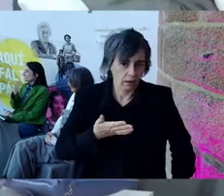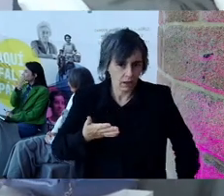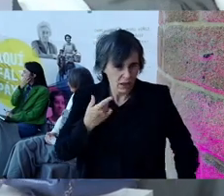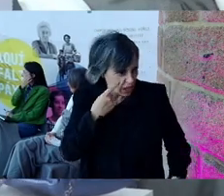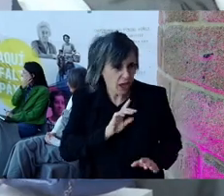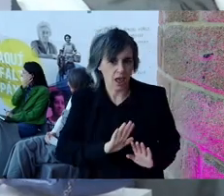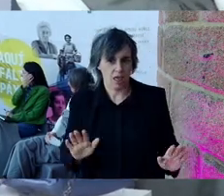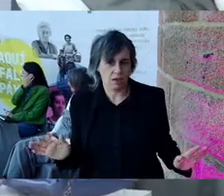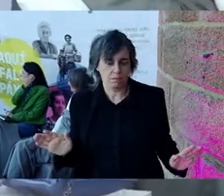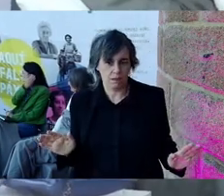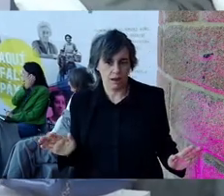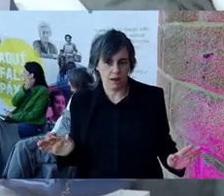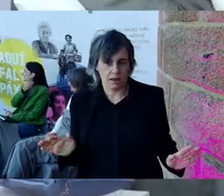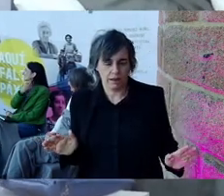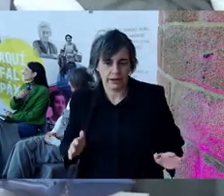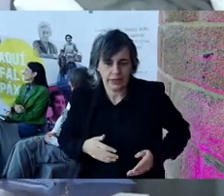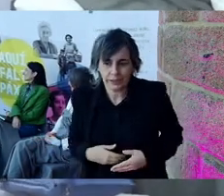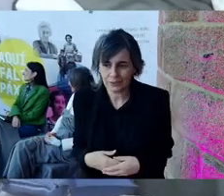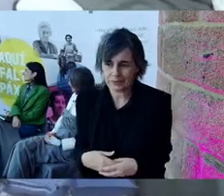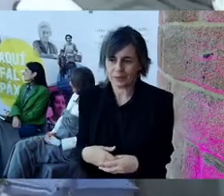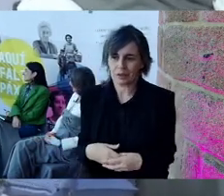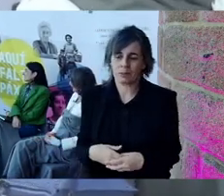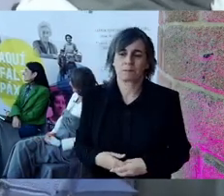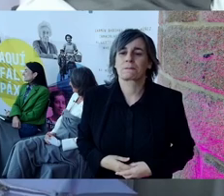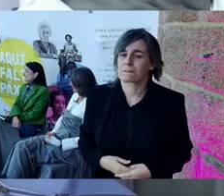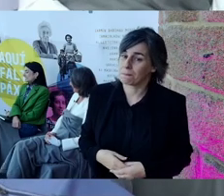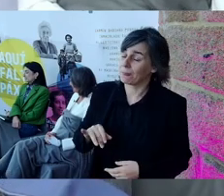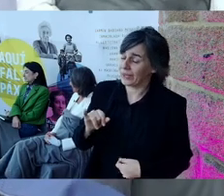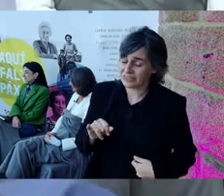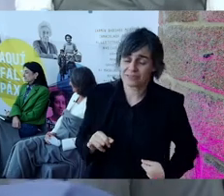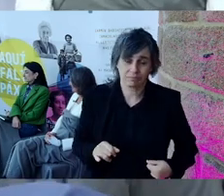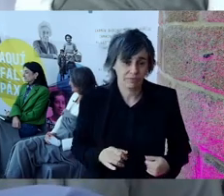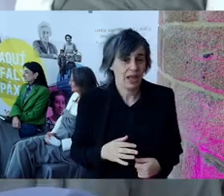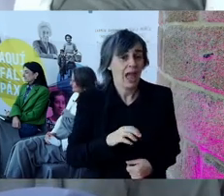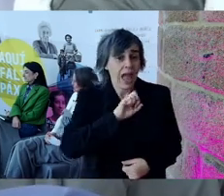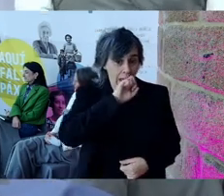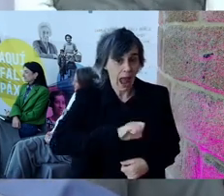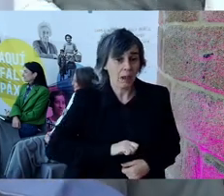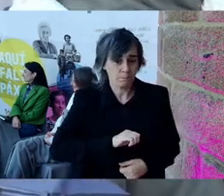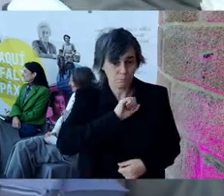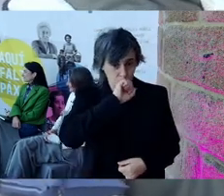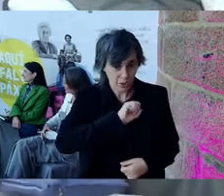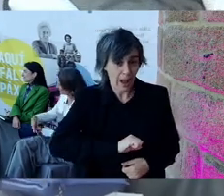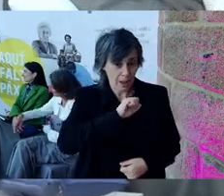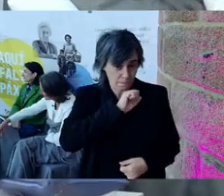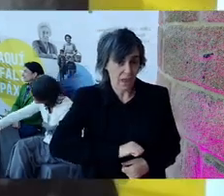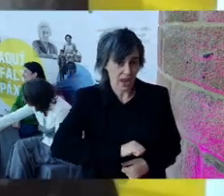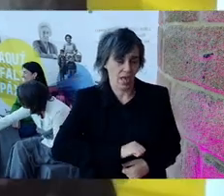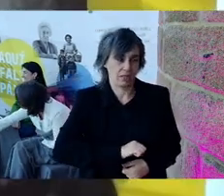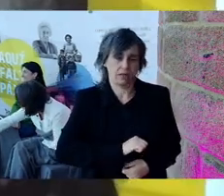increíble. Bueno, y se lo tiene que tragar. Xelmírez es un